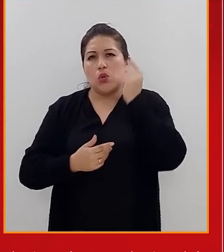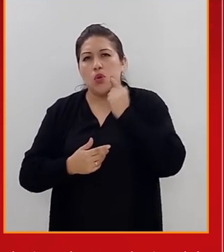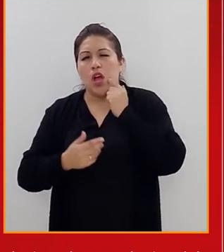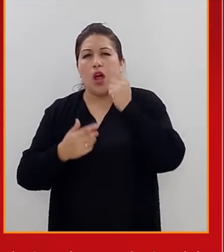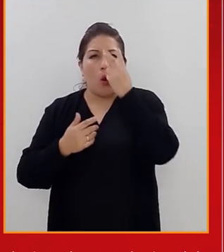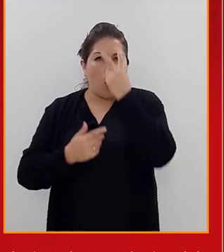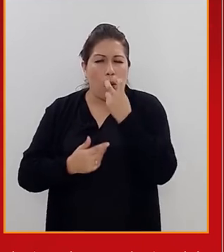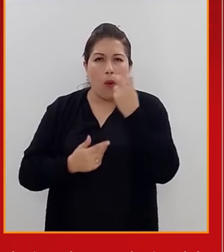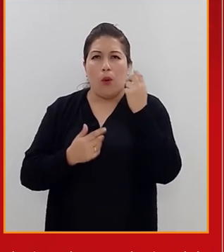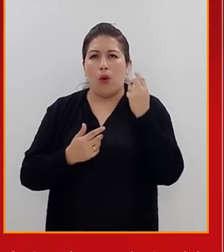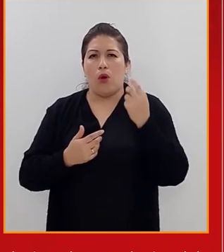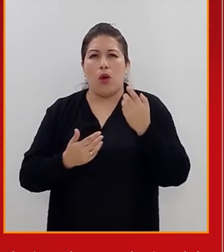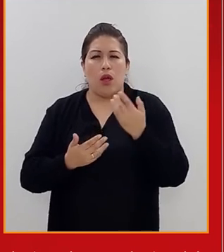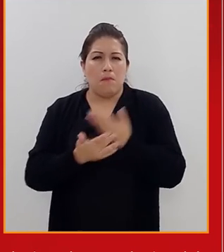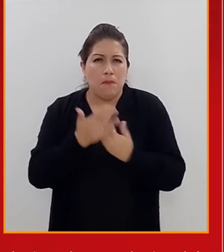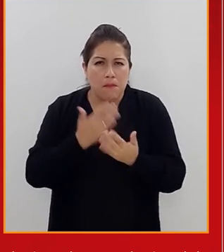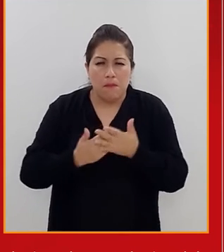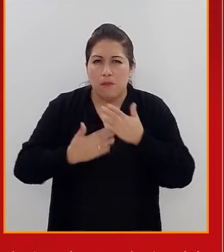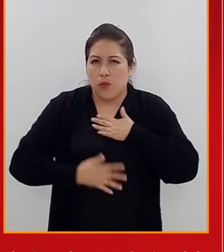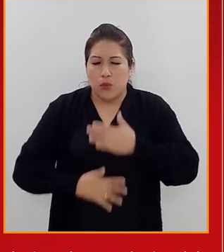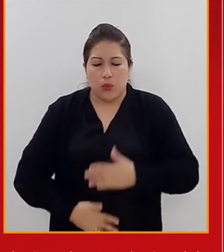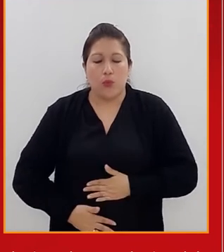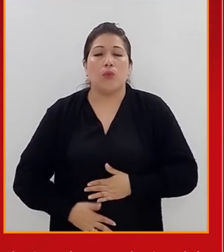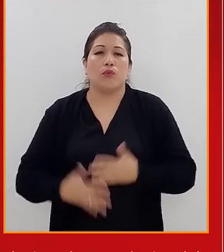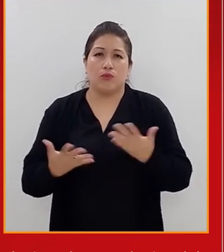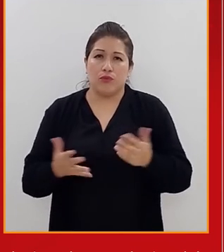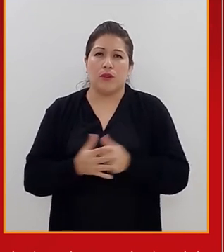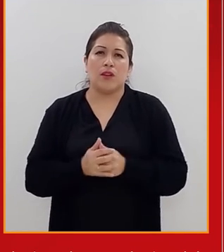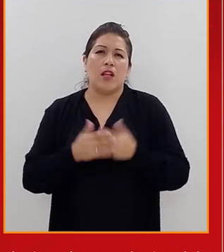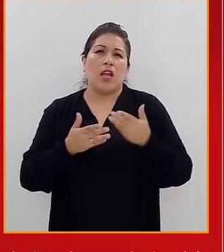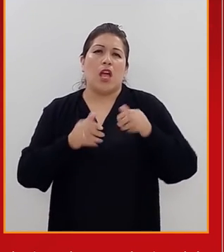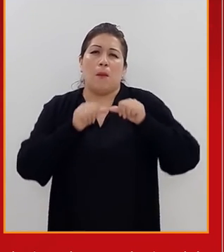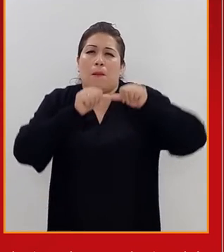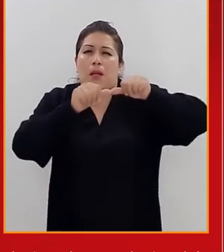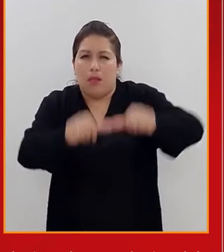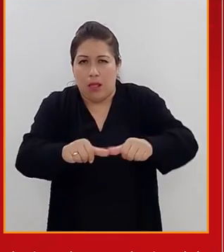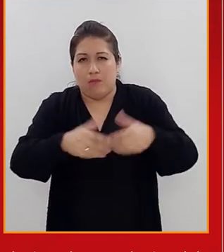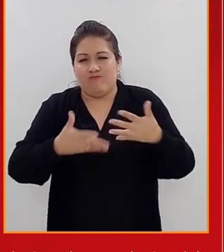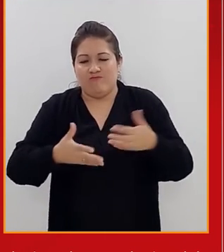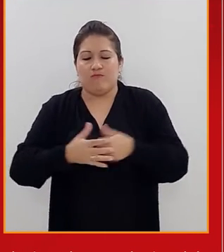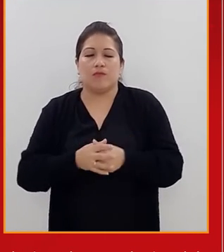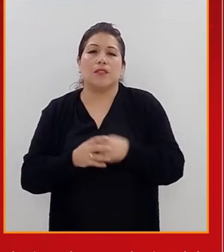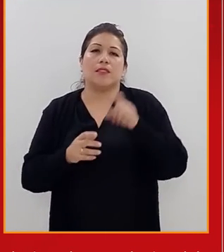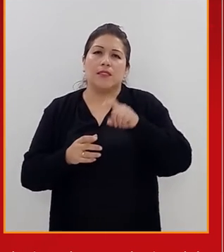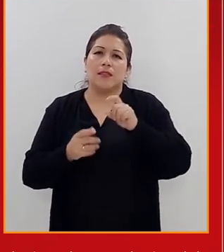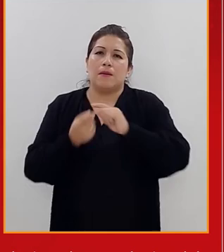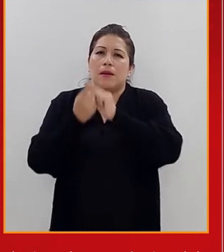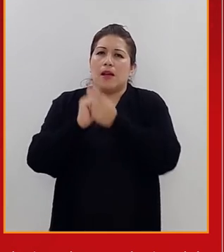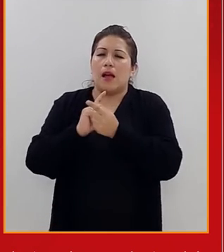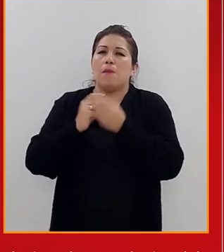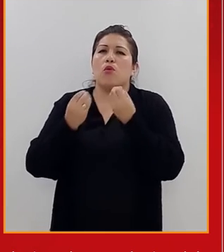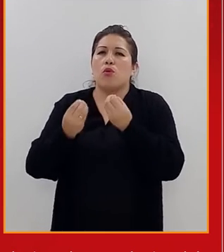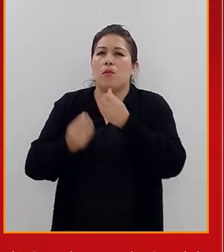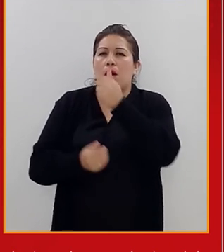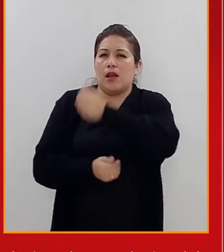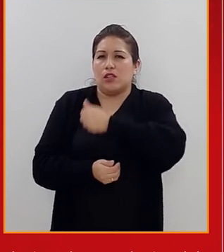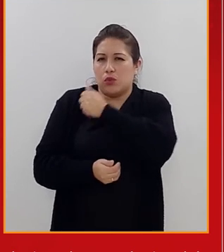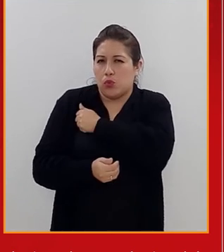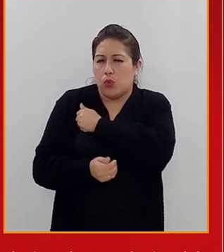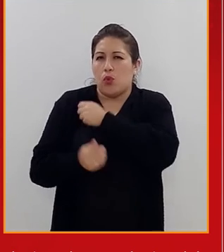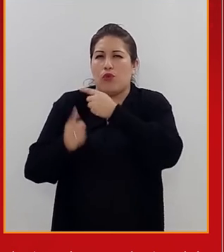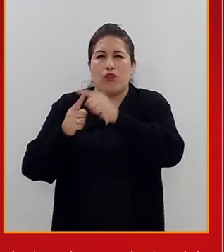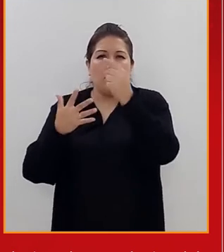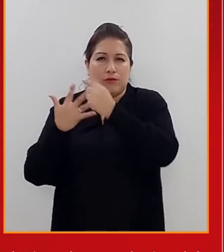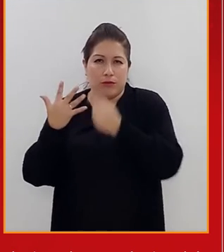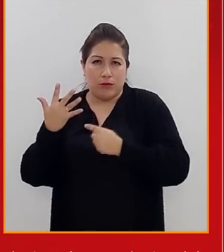sensoriales, mentales o intelectuales de carácter permanente, que al interactuar con diversas barreras actitudinales y del